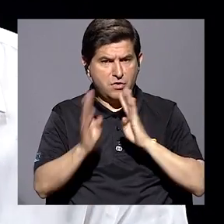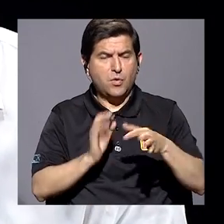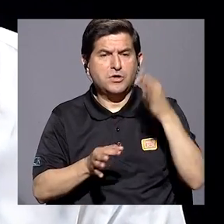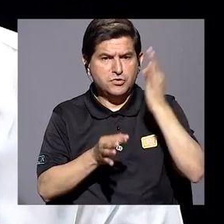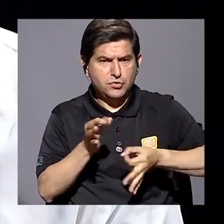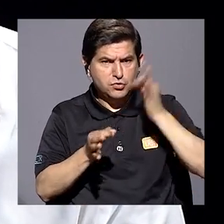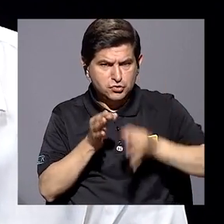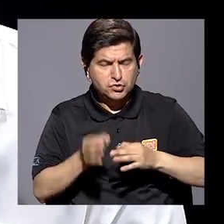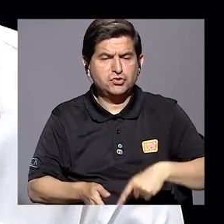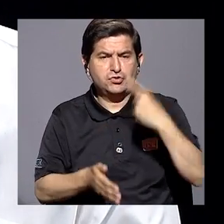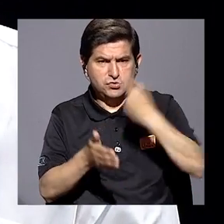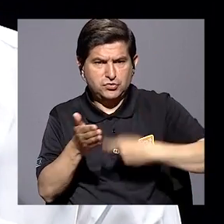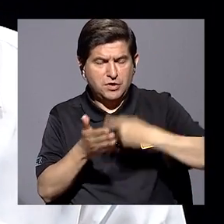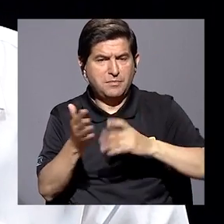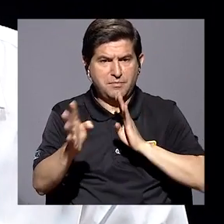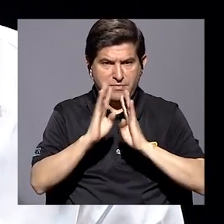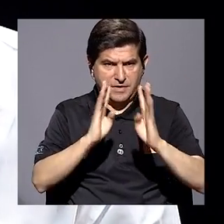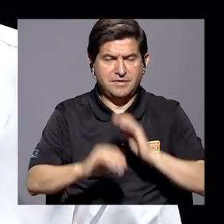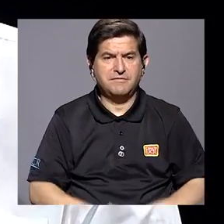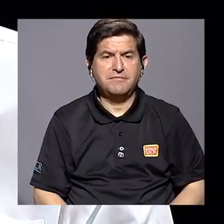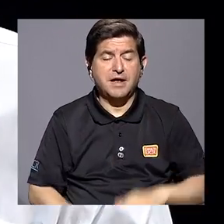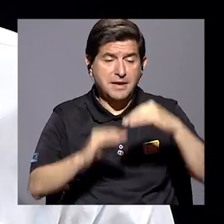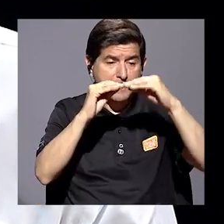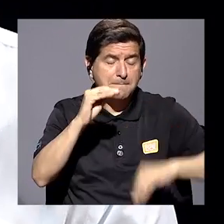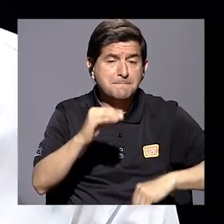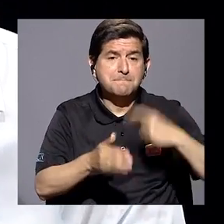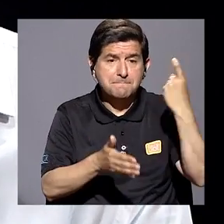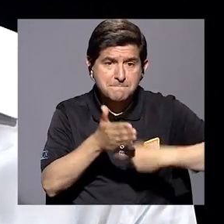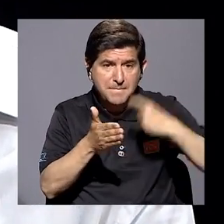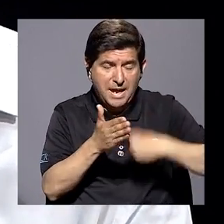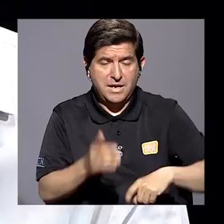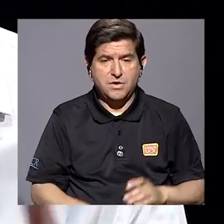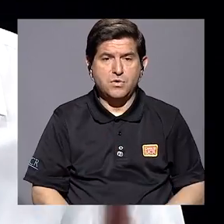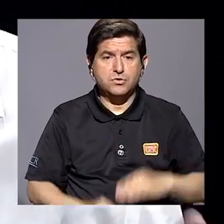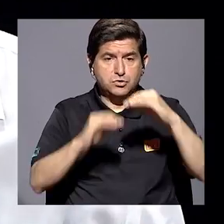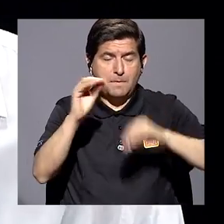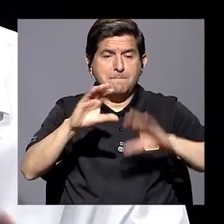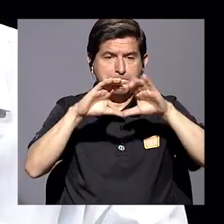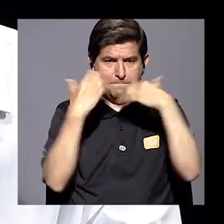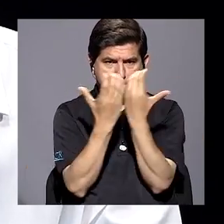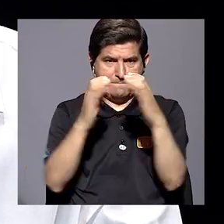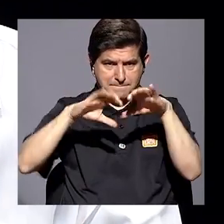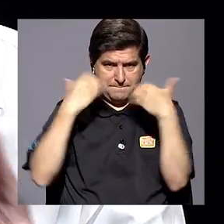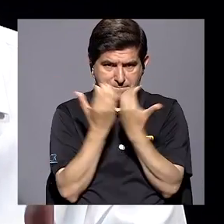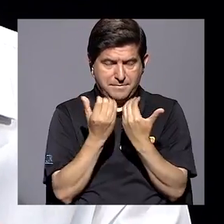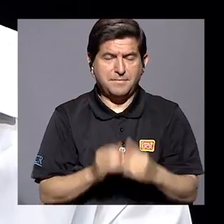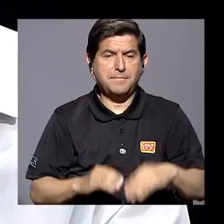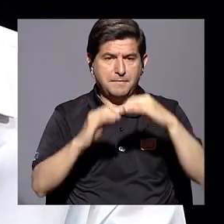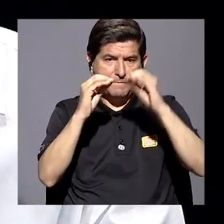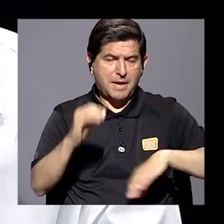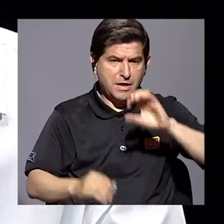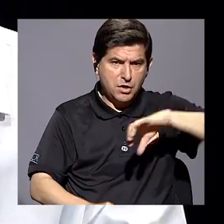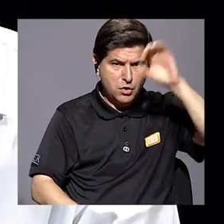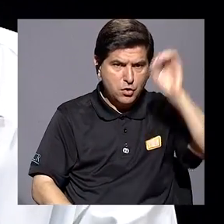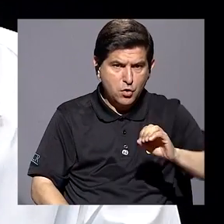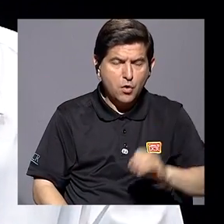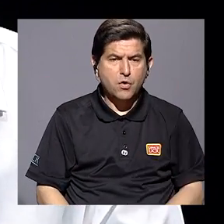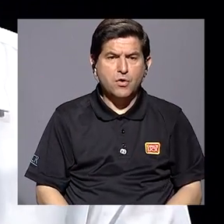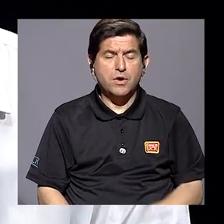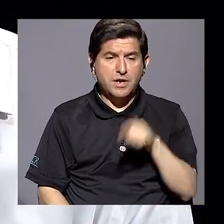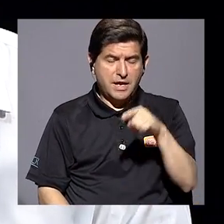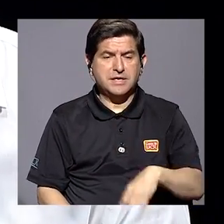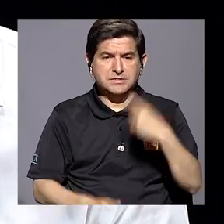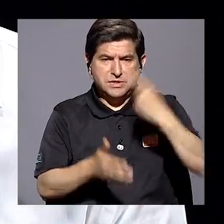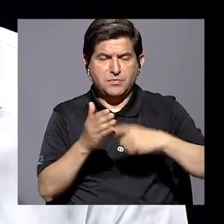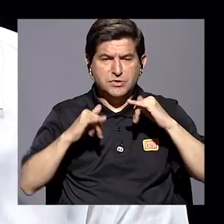cuando yo hablo de significa tributaria estamos hablando de menos impuestos con menos categorías menos menos tasas verdad un impuesto